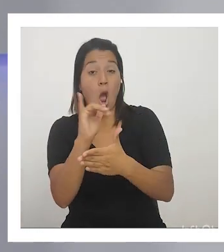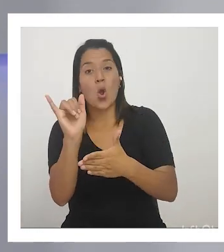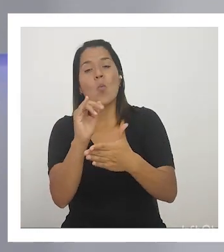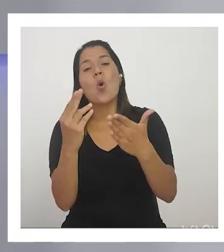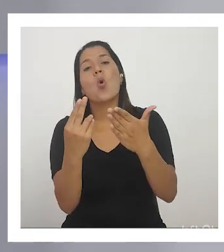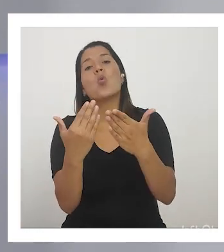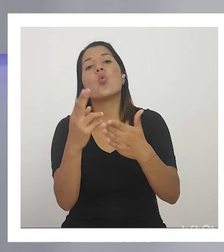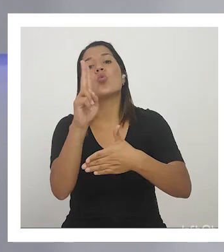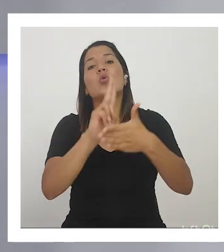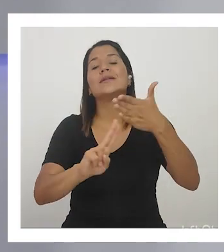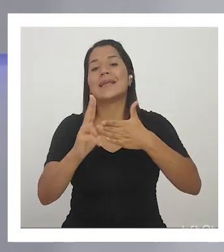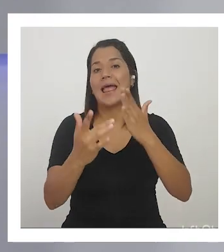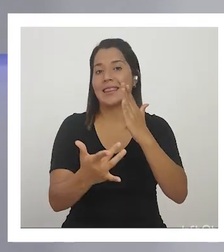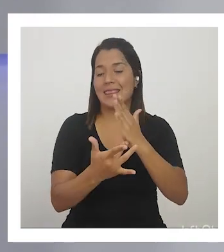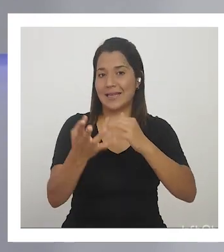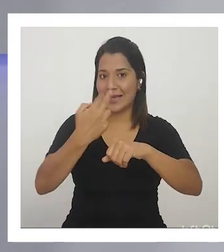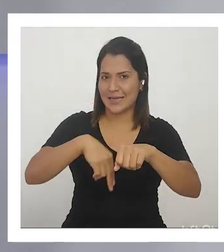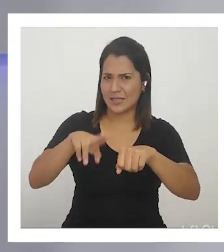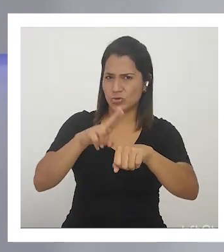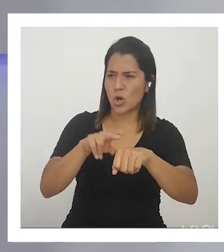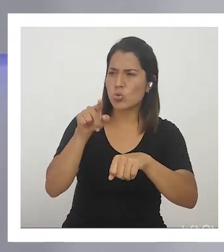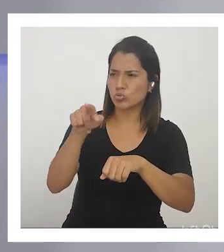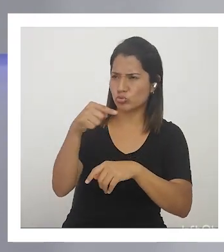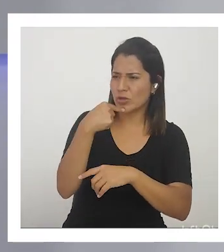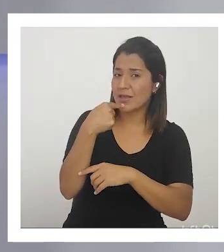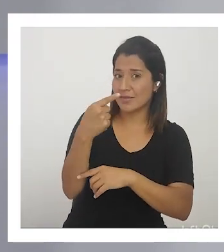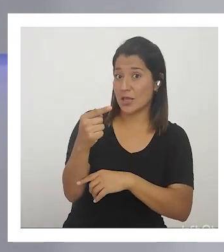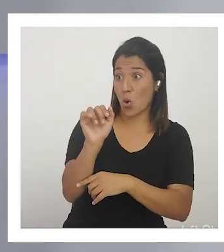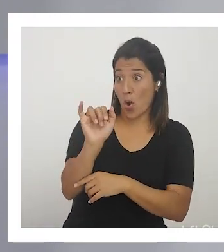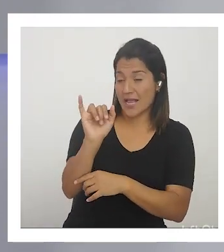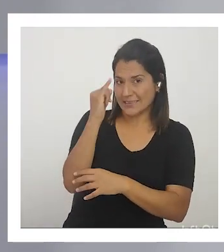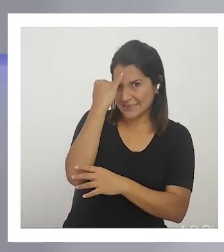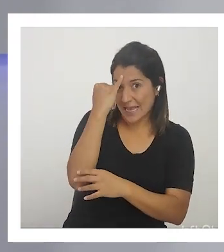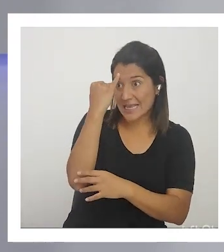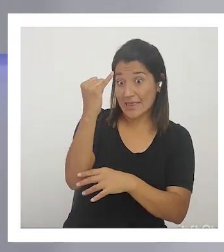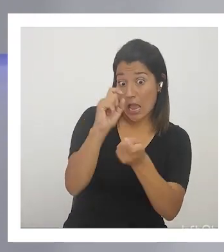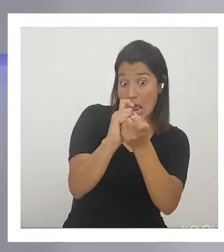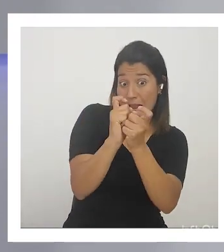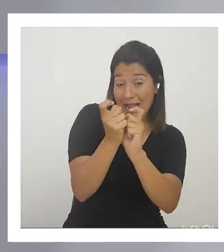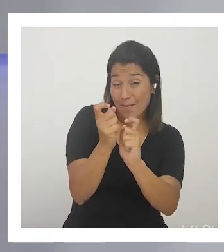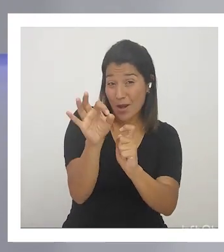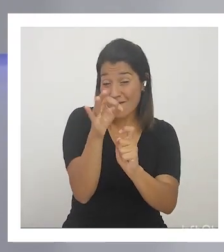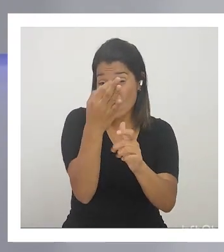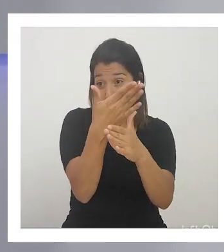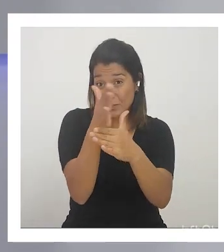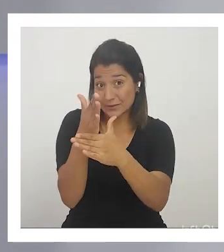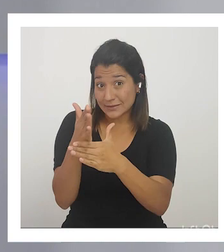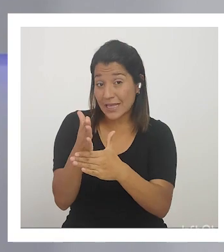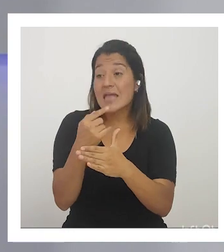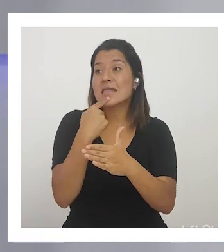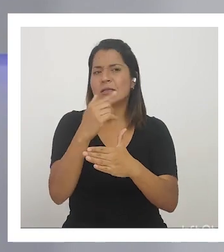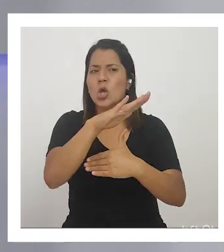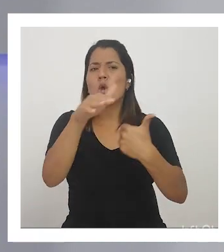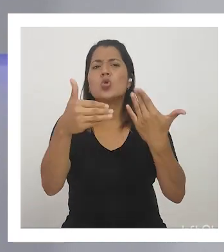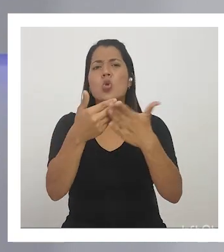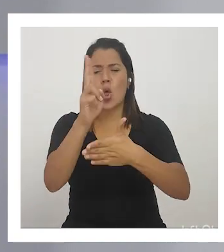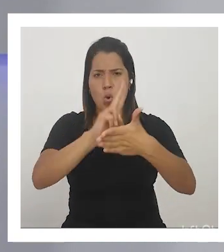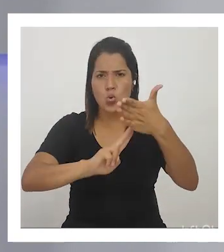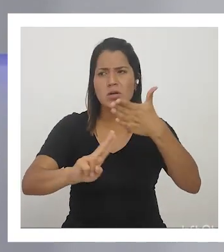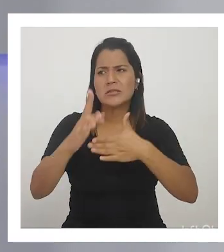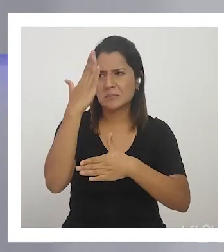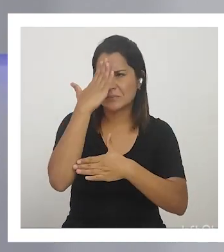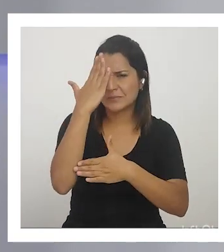es una iniciativa de la cual están conscientes y de acuerdo todas las universidades que conforman el CONARE. Cuéntenos.